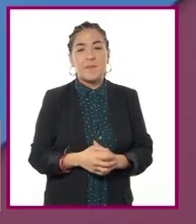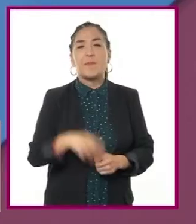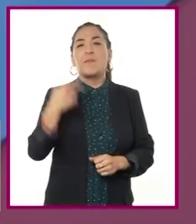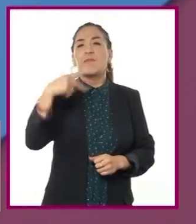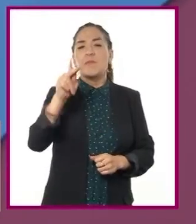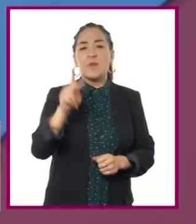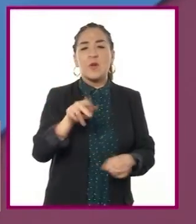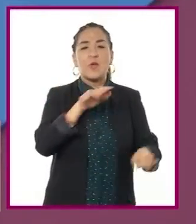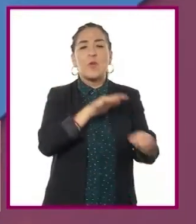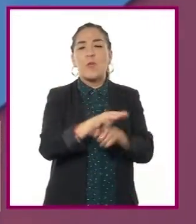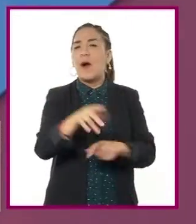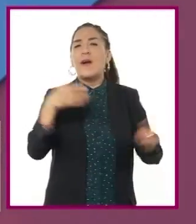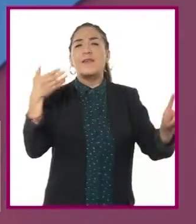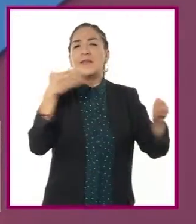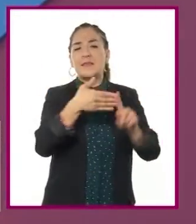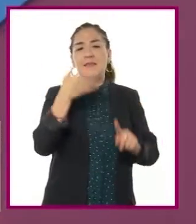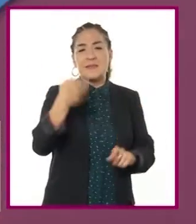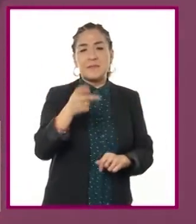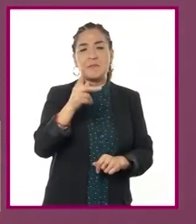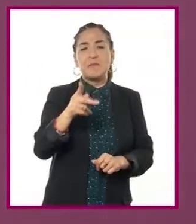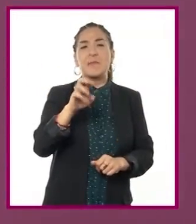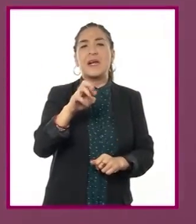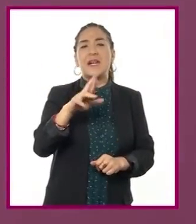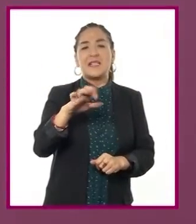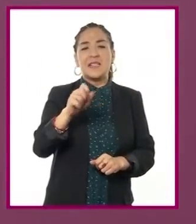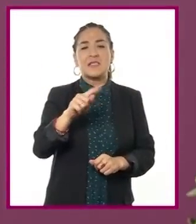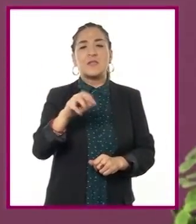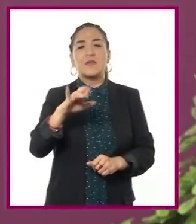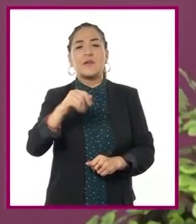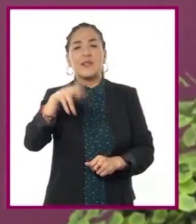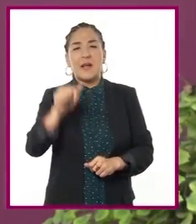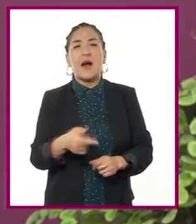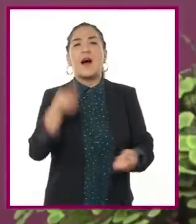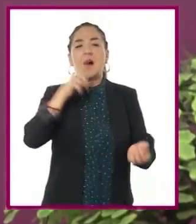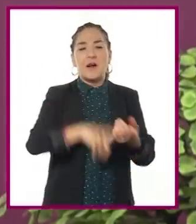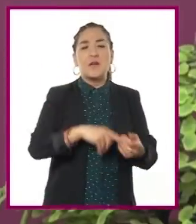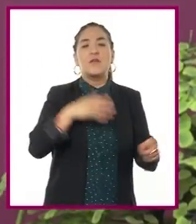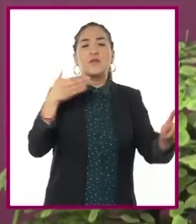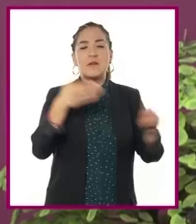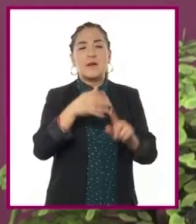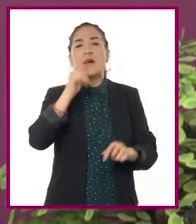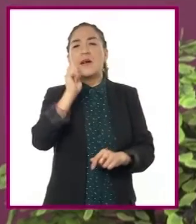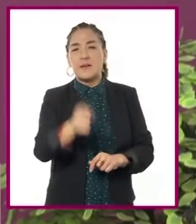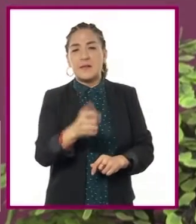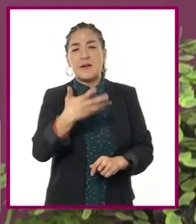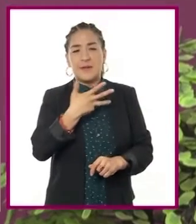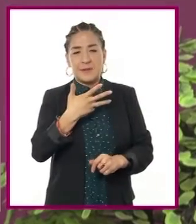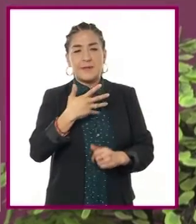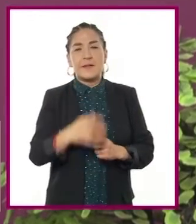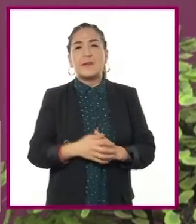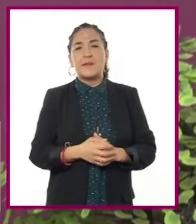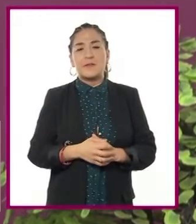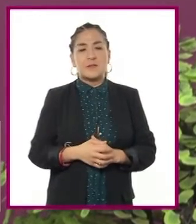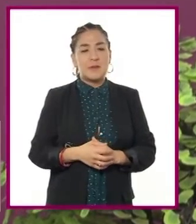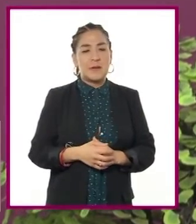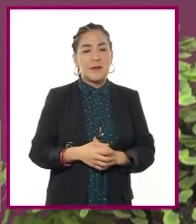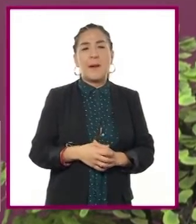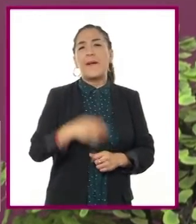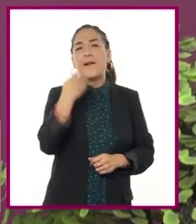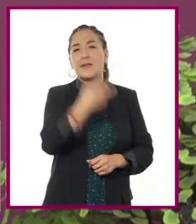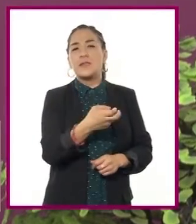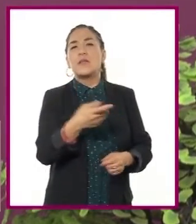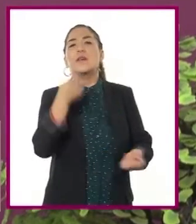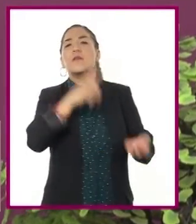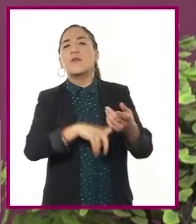Pero, ¿cuáles eran los objetivos de la perestroika? Entre los principales objetivos podemos mencionar que la perestroika